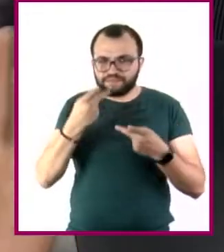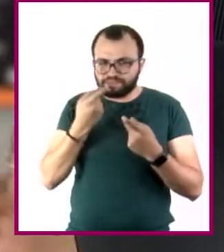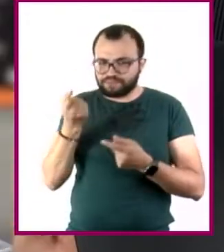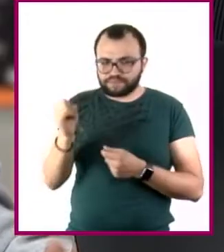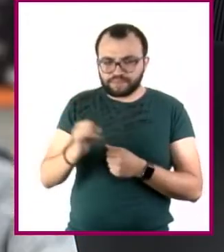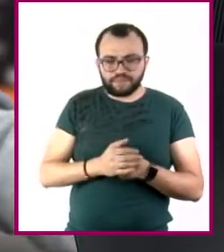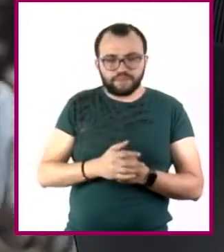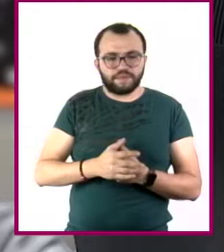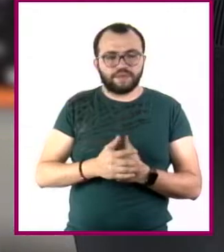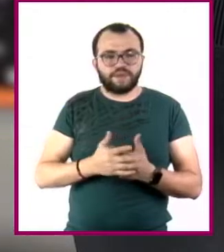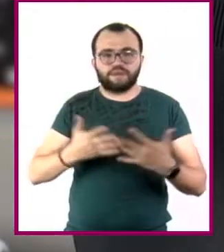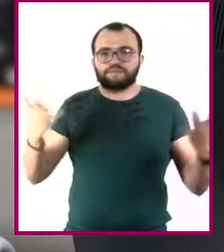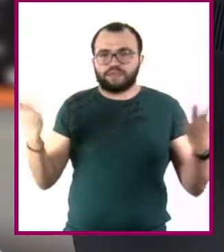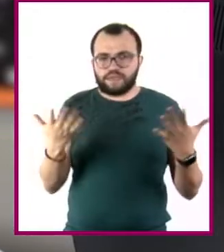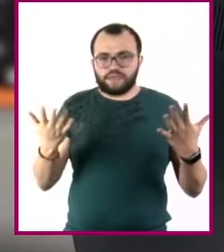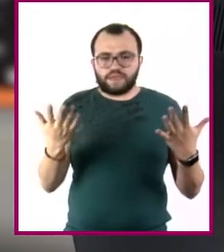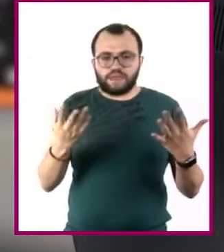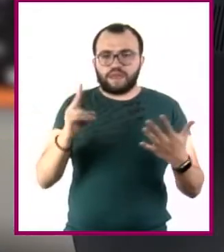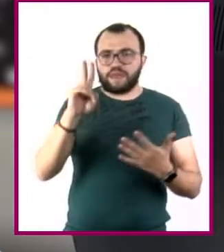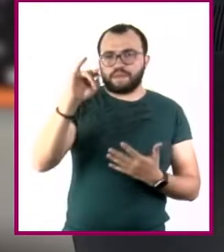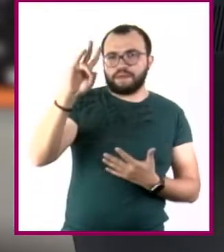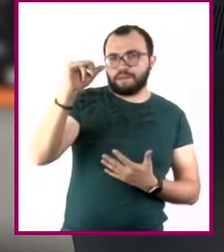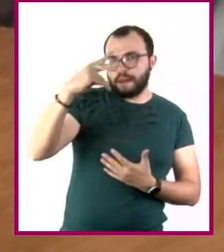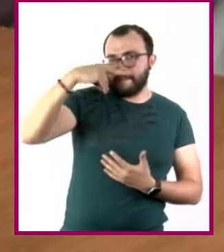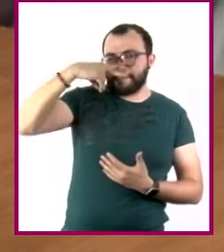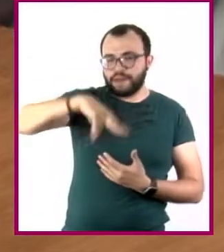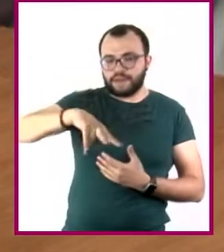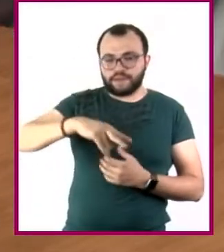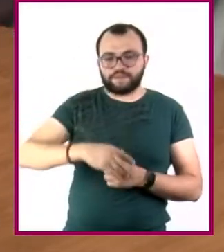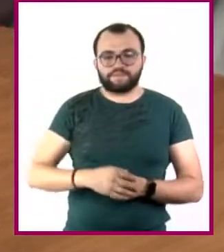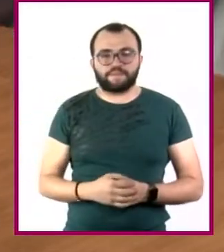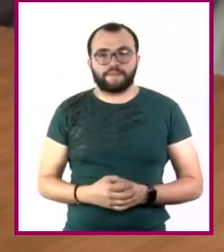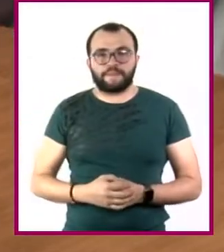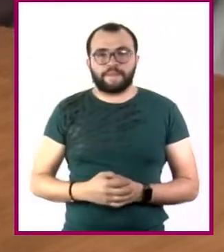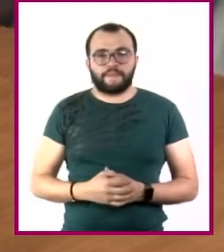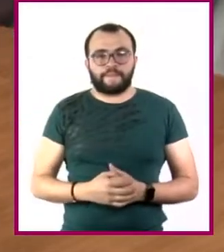Pues a darle. ¡Viva México!